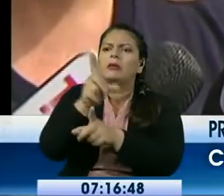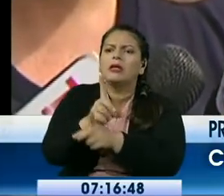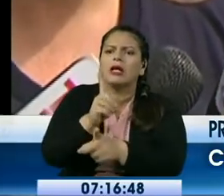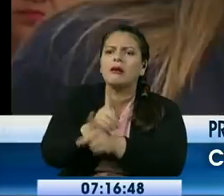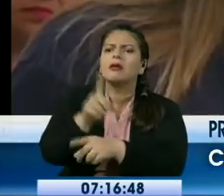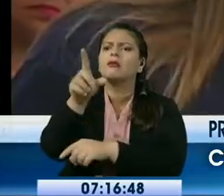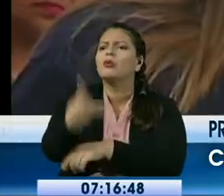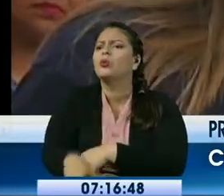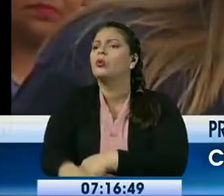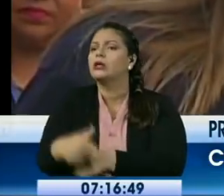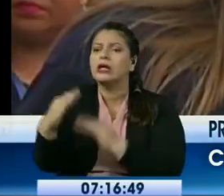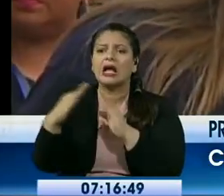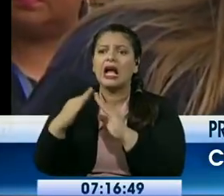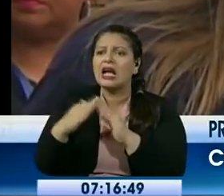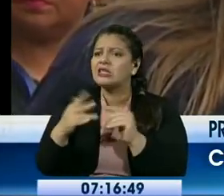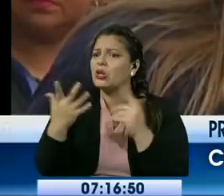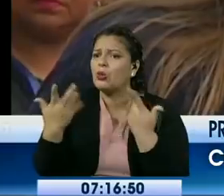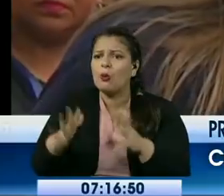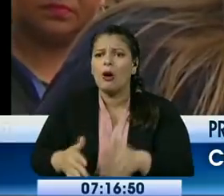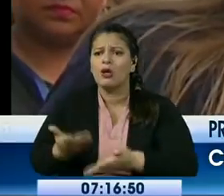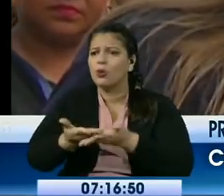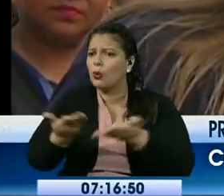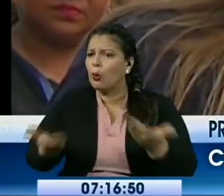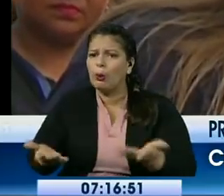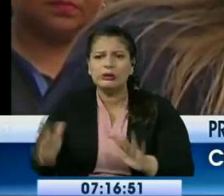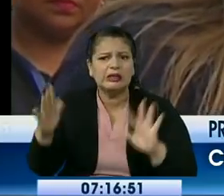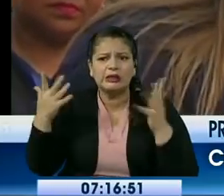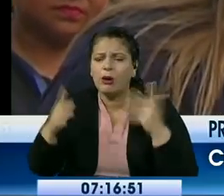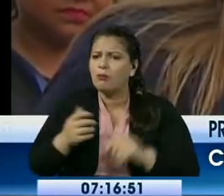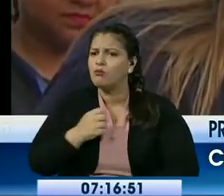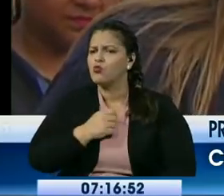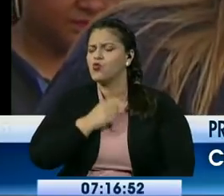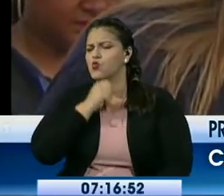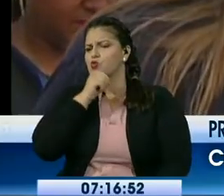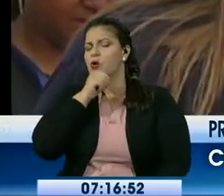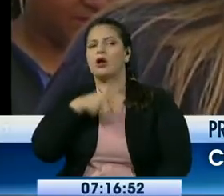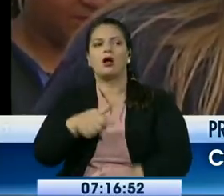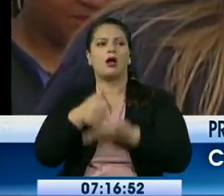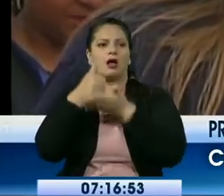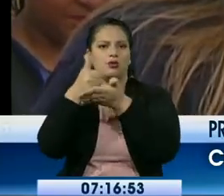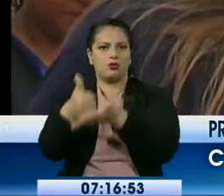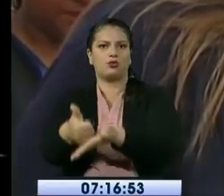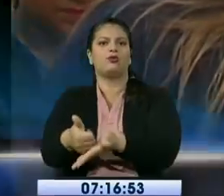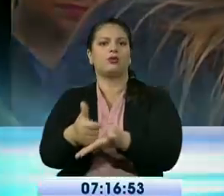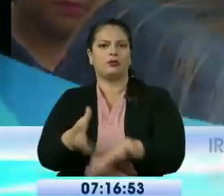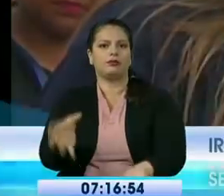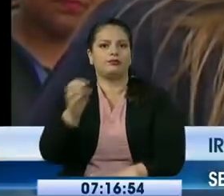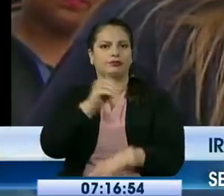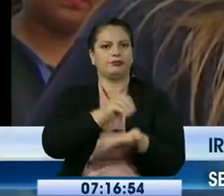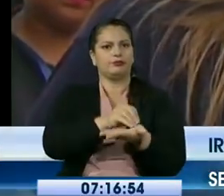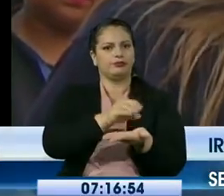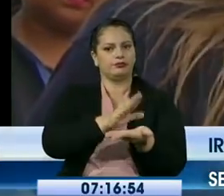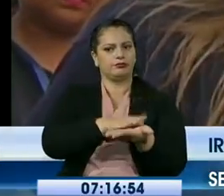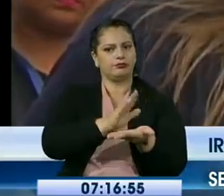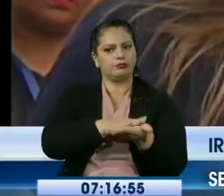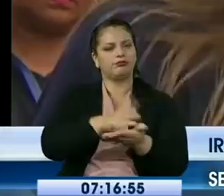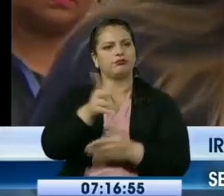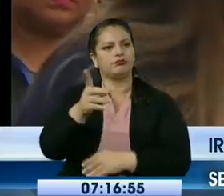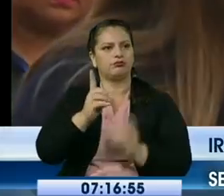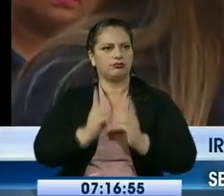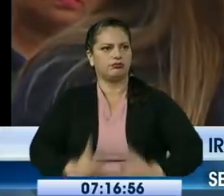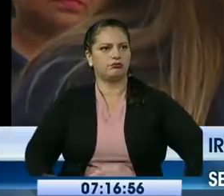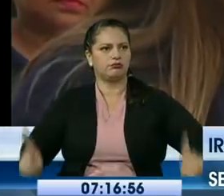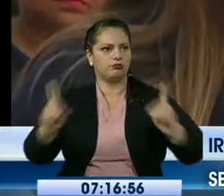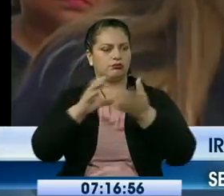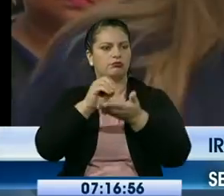discapacidad. Ahorita están 20.000 casas construyéndose, pero el presidente anunció ayer que van a ser 60.000 viviendas este año, así es que las primeras beneficiarias son de estos